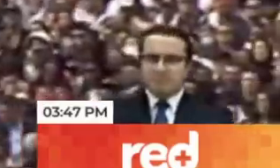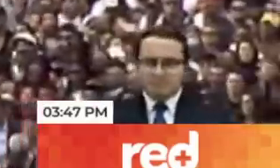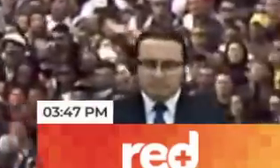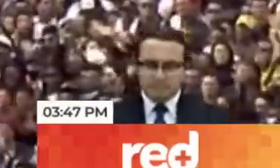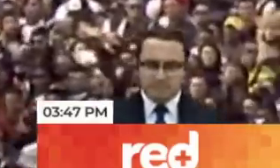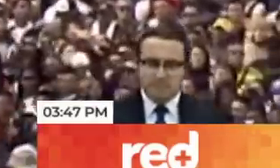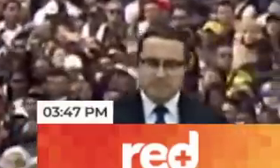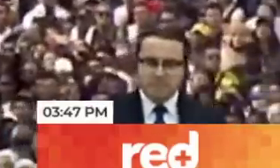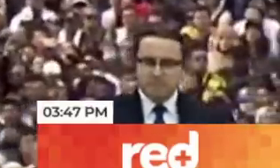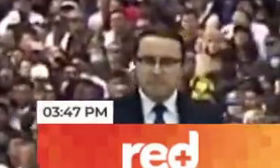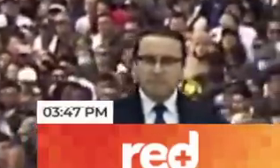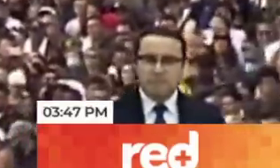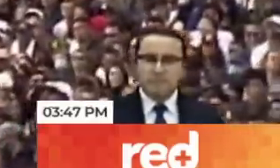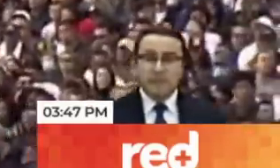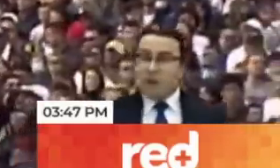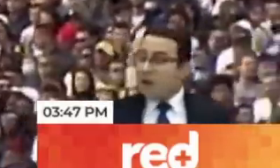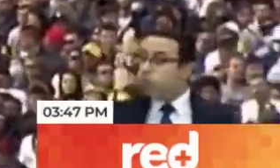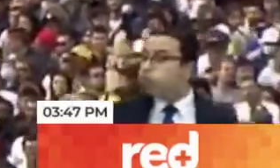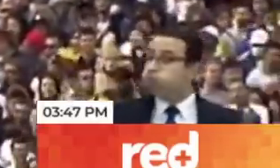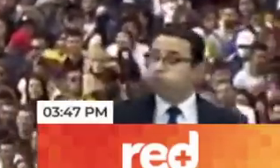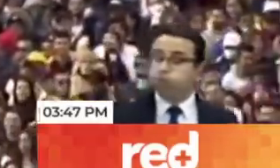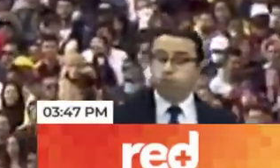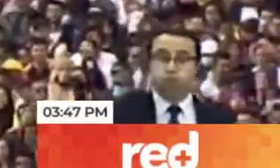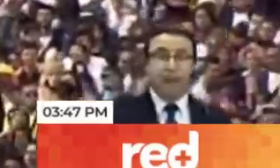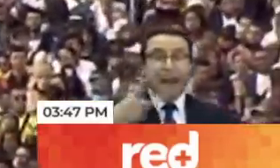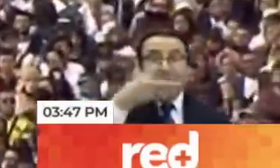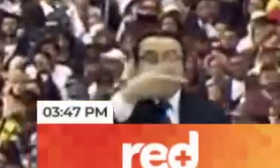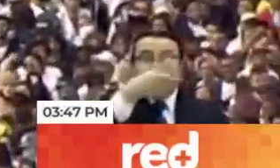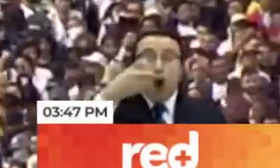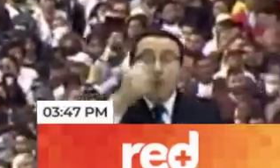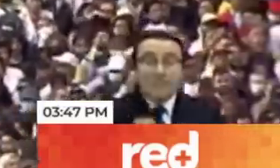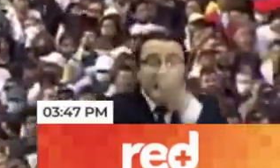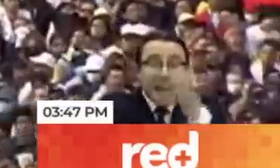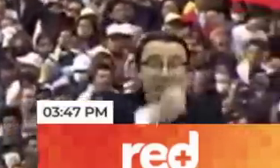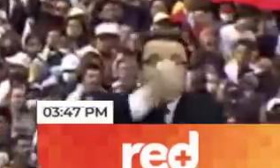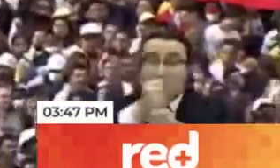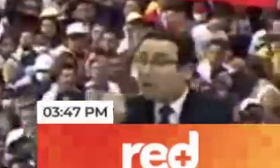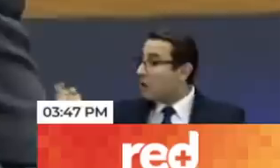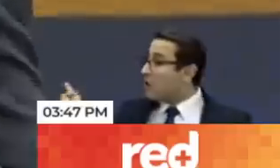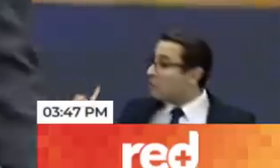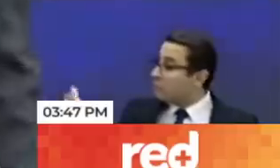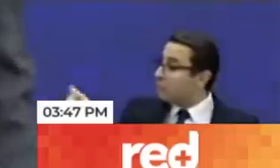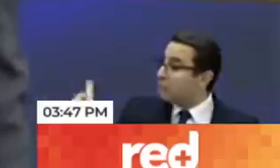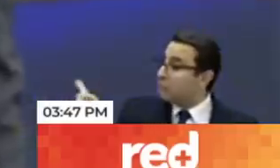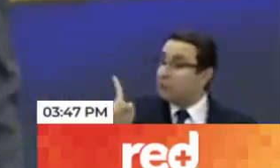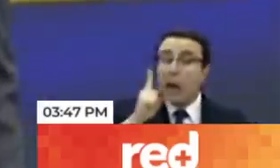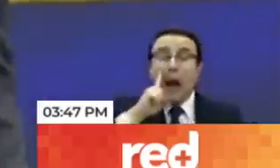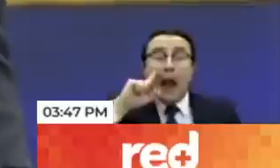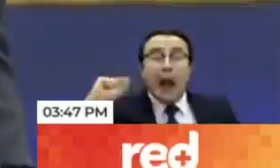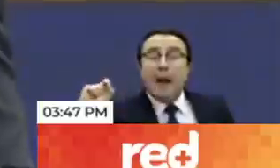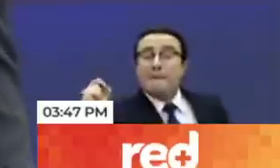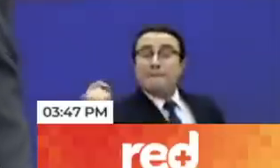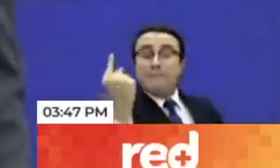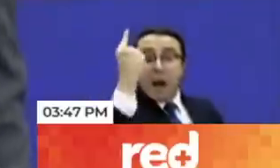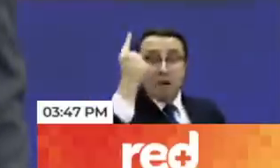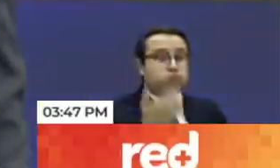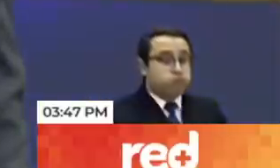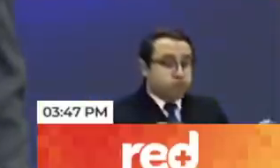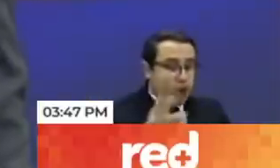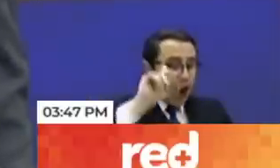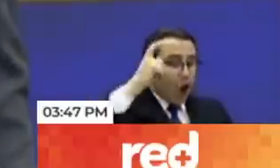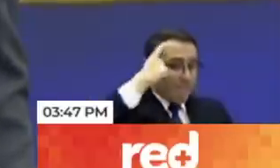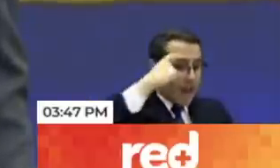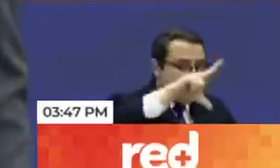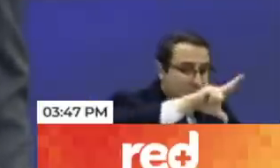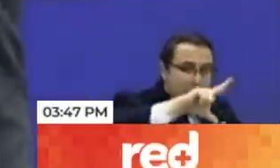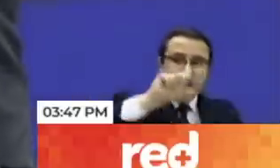Y por primera vez en esos 200 años de vida republicana, señores gobernantes de América Latina, gobernantes del mundo